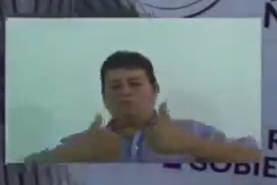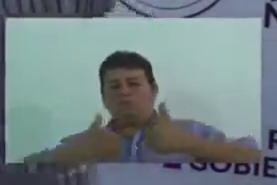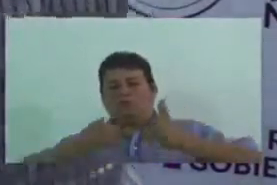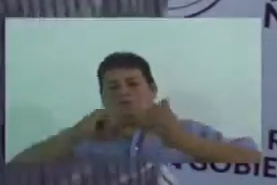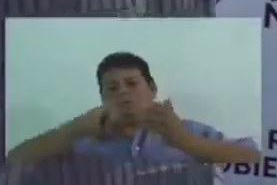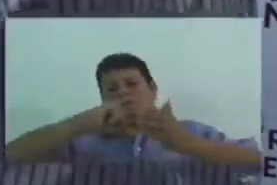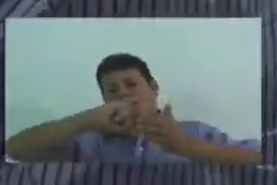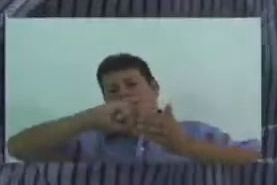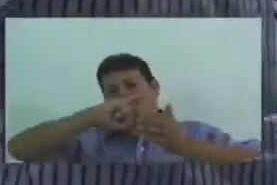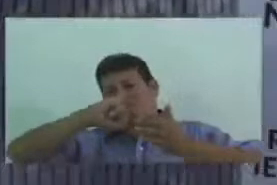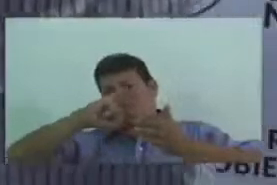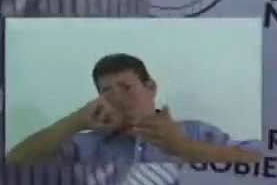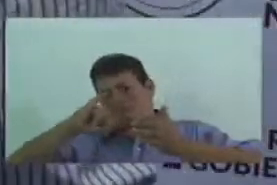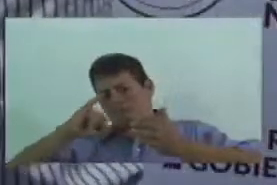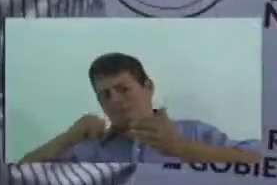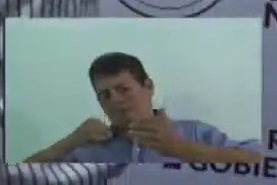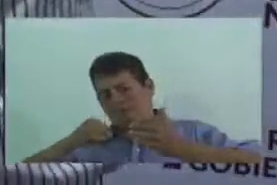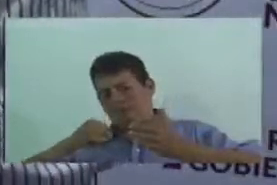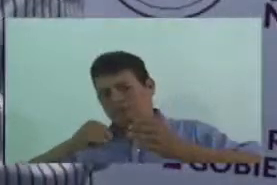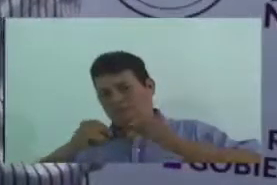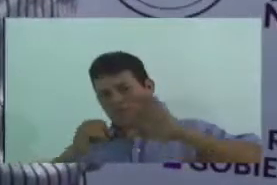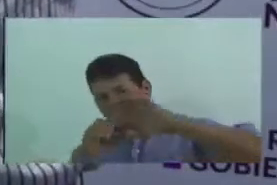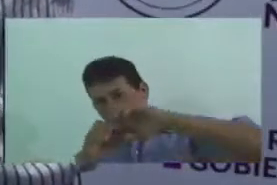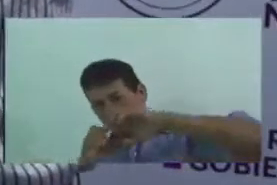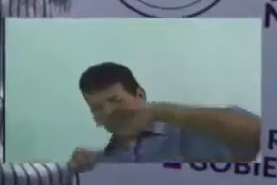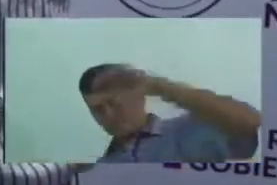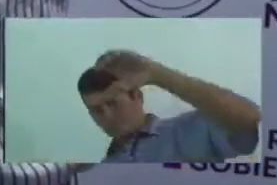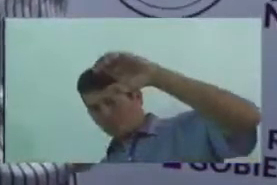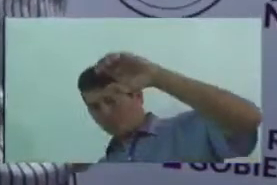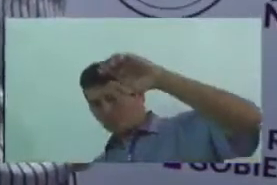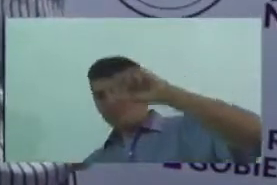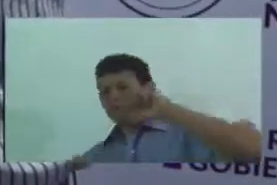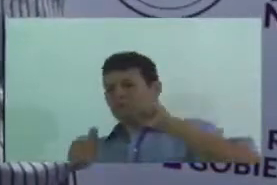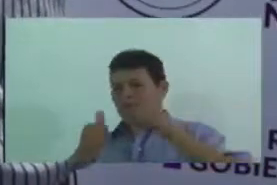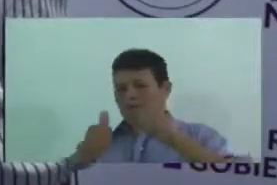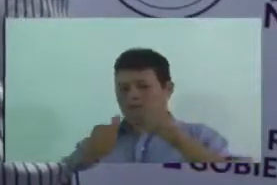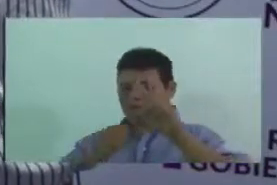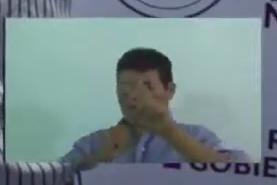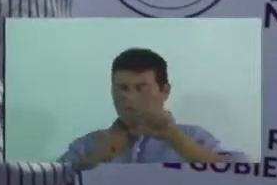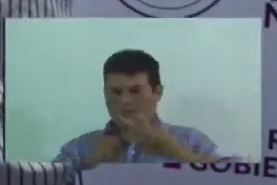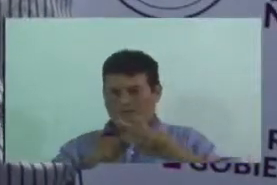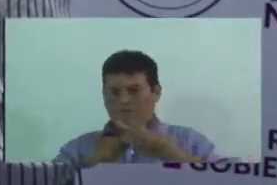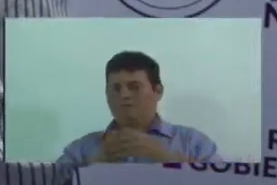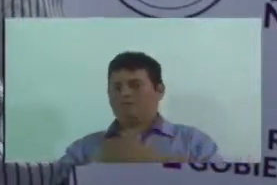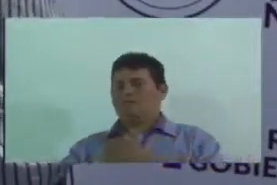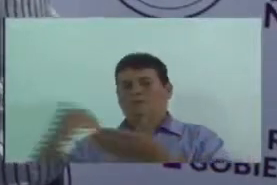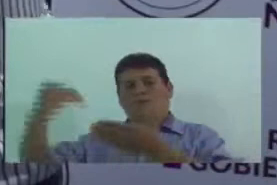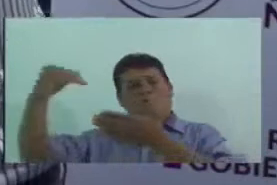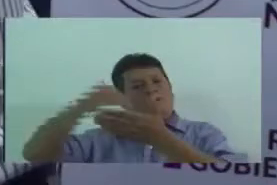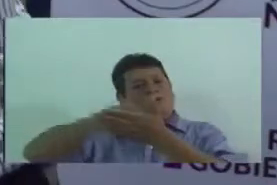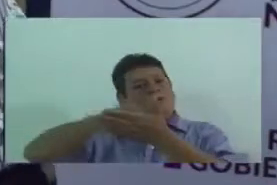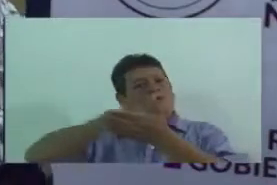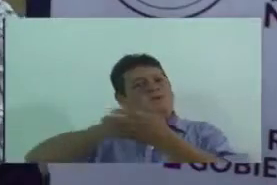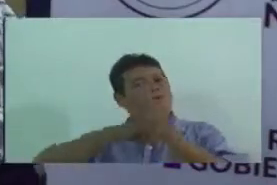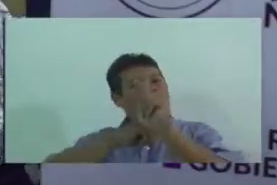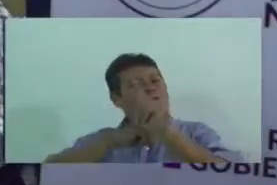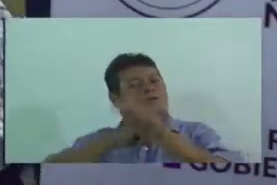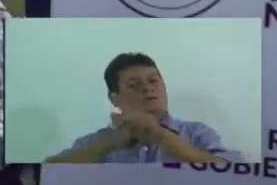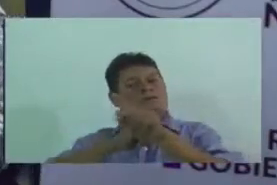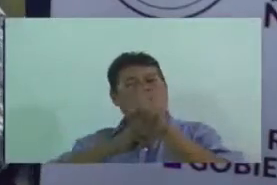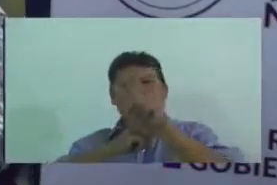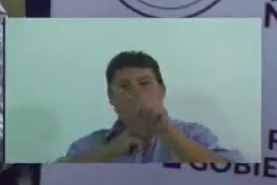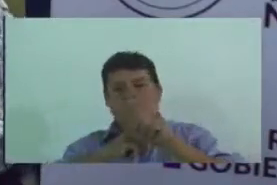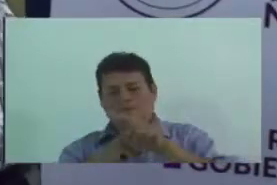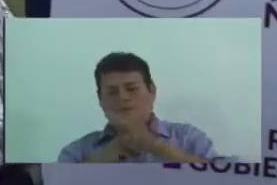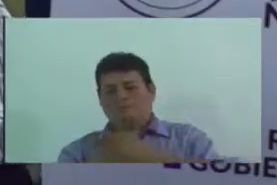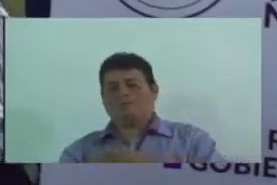hago coincidir con el origen, con el vértice